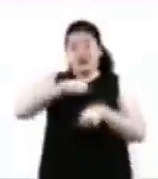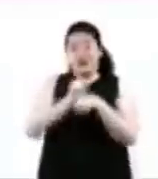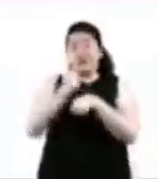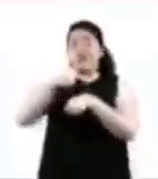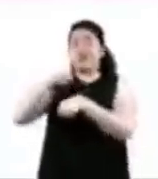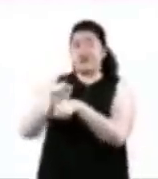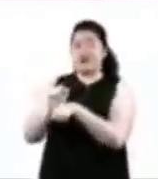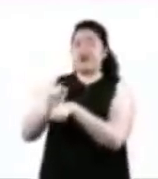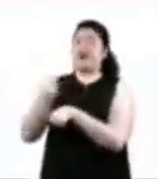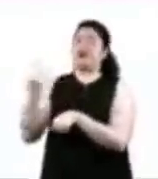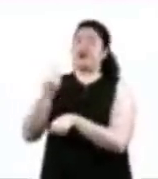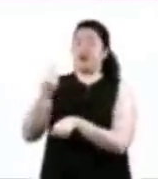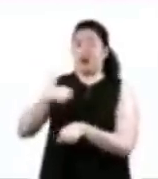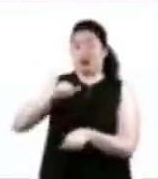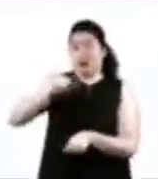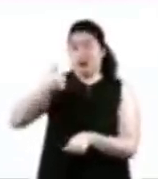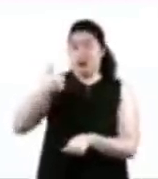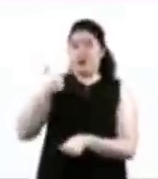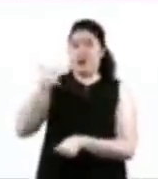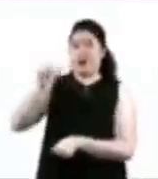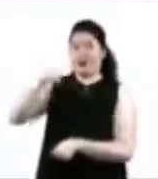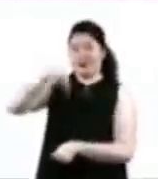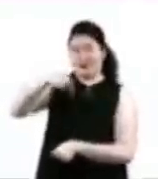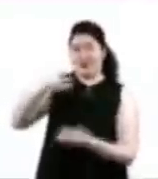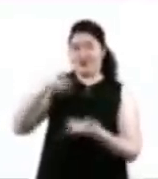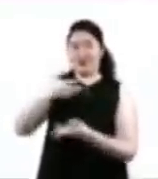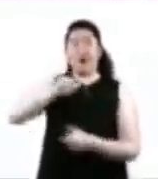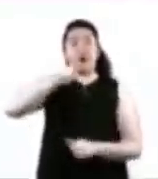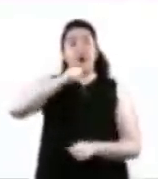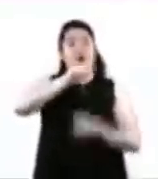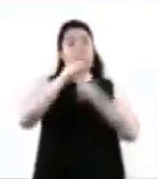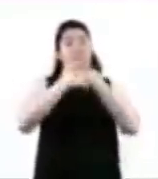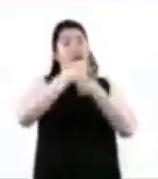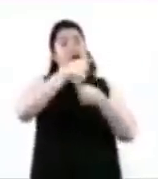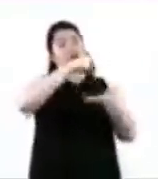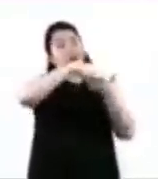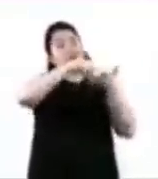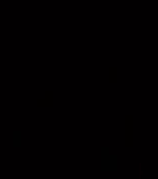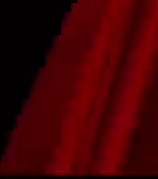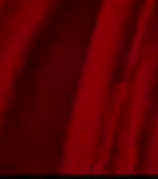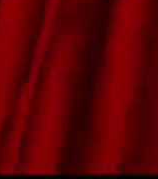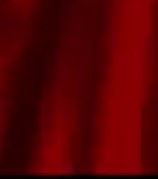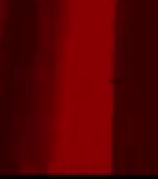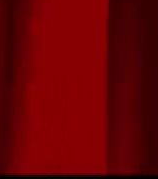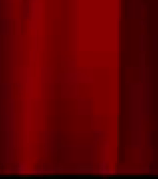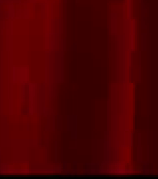del gas, pues, se produce aquí, otro es importado y está asociado a los precios internacionales.